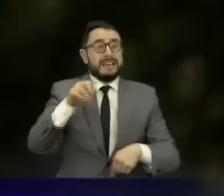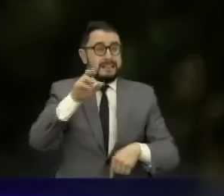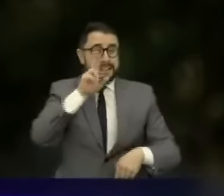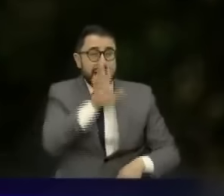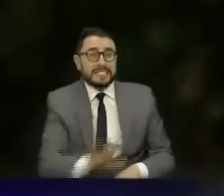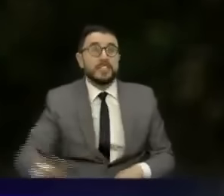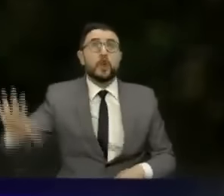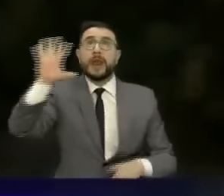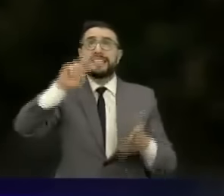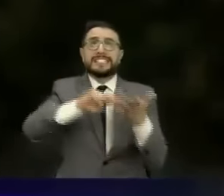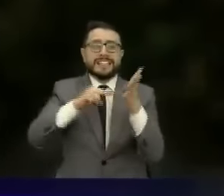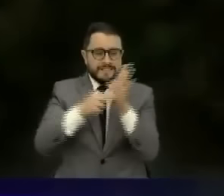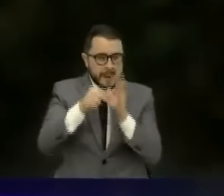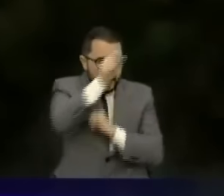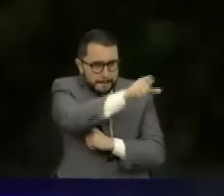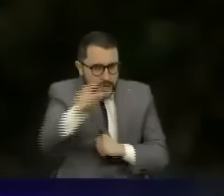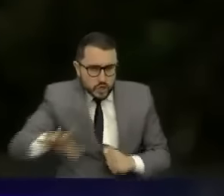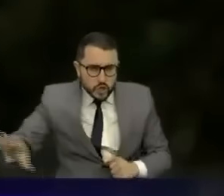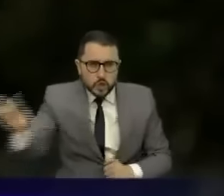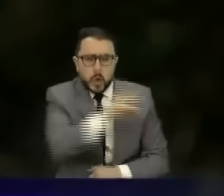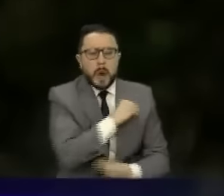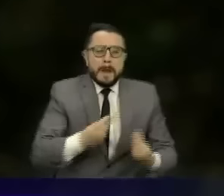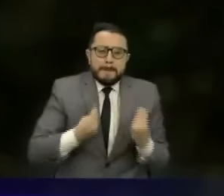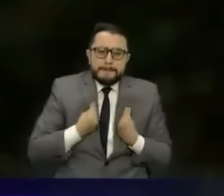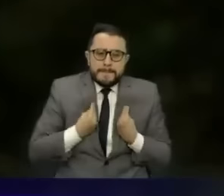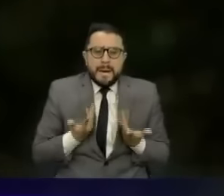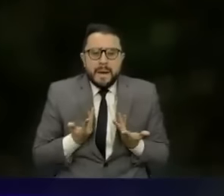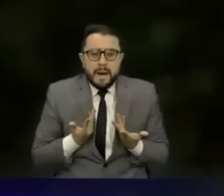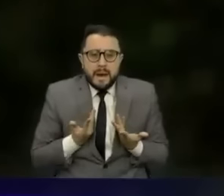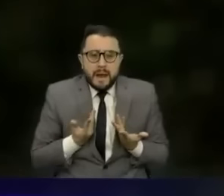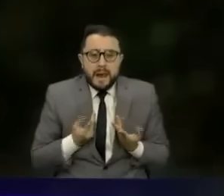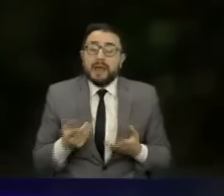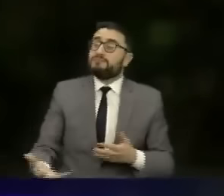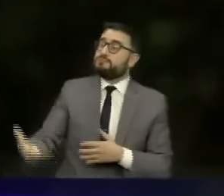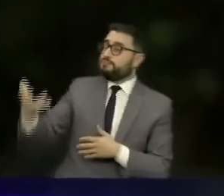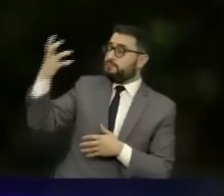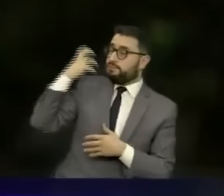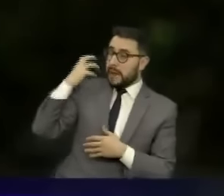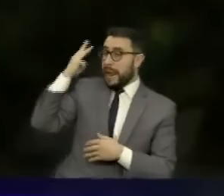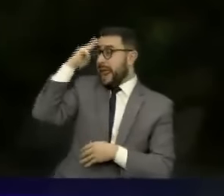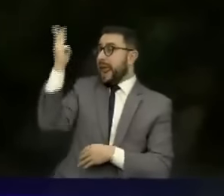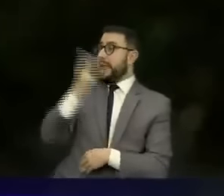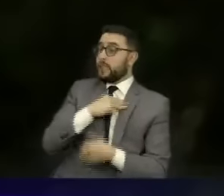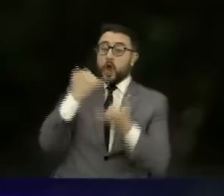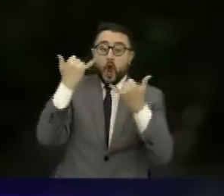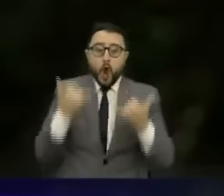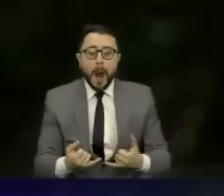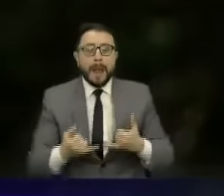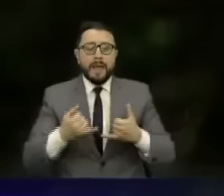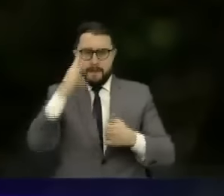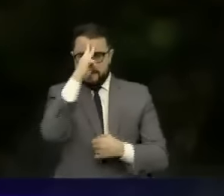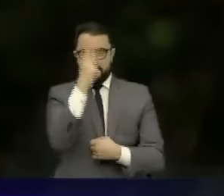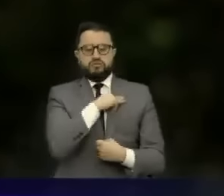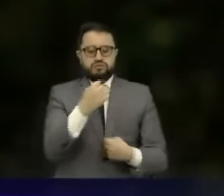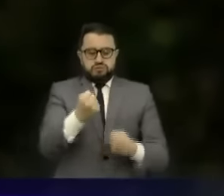que hoy llamamos la fuerza pública, como antaño, es un ejército del